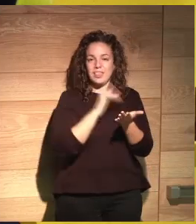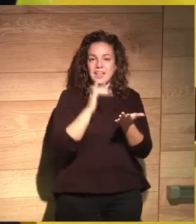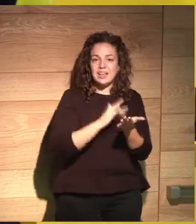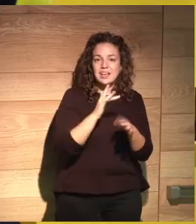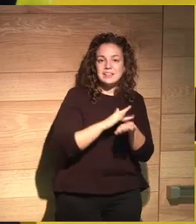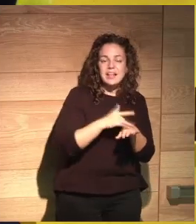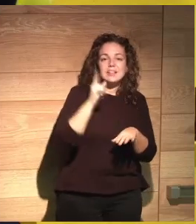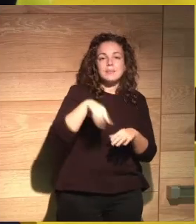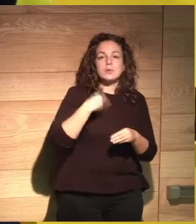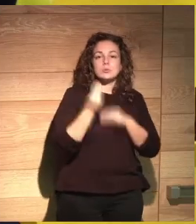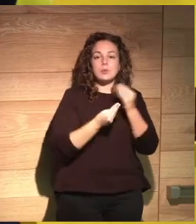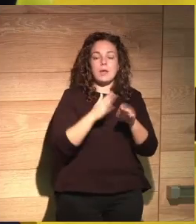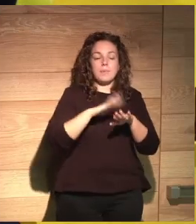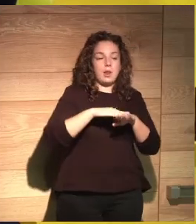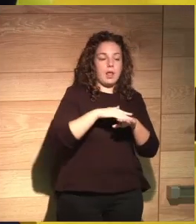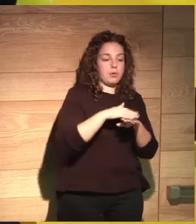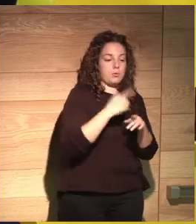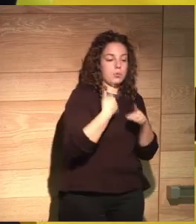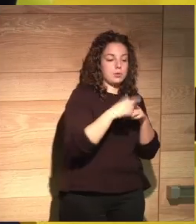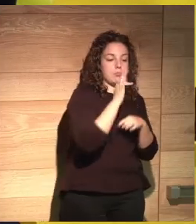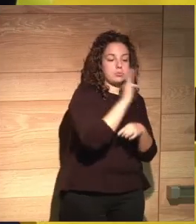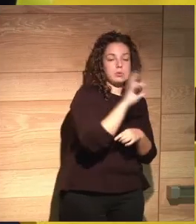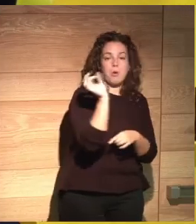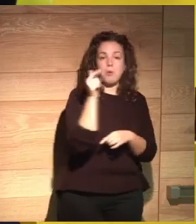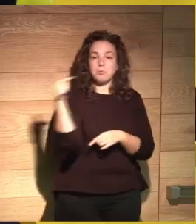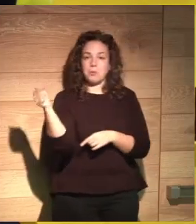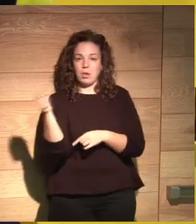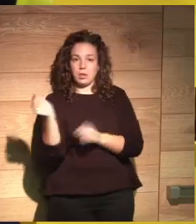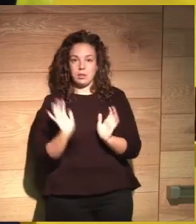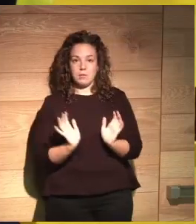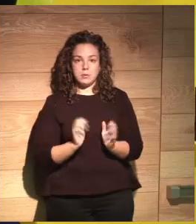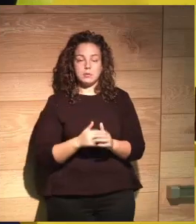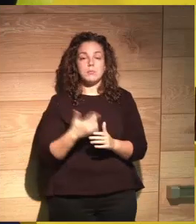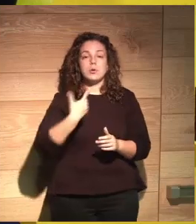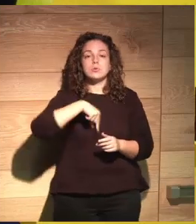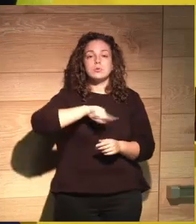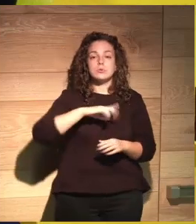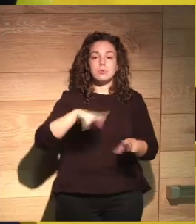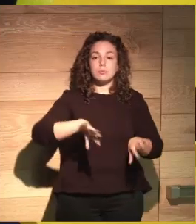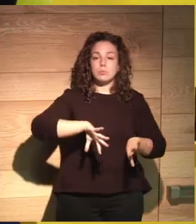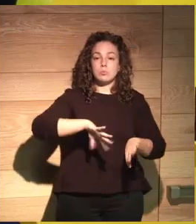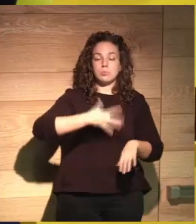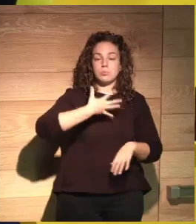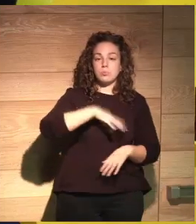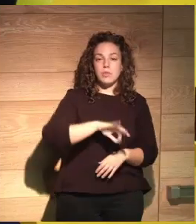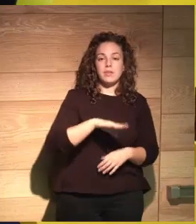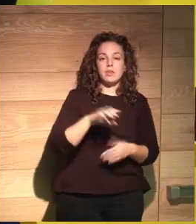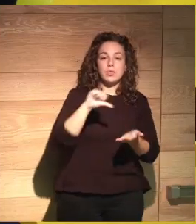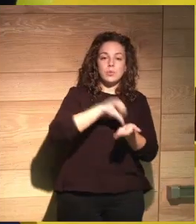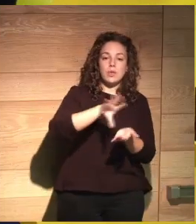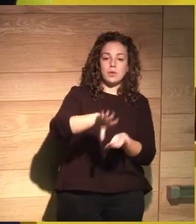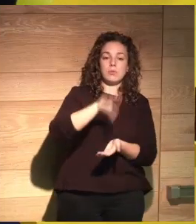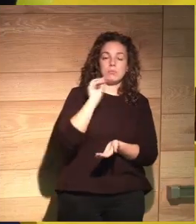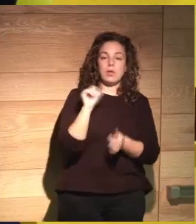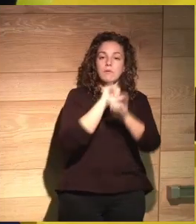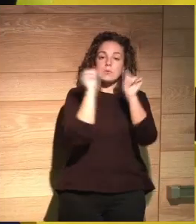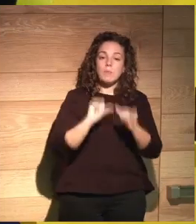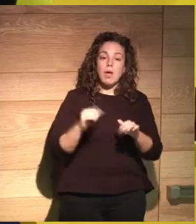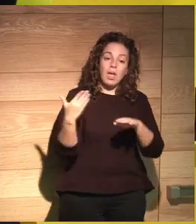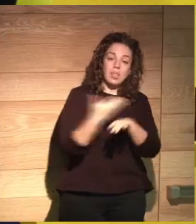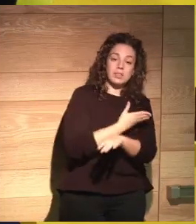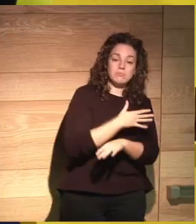por cosas buenas y malas de manera pero tenemos la posibilidad de hacer de comprender la ciudad una manera que no se podría